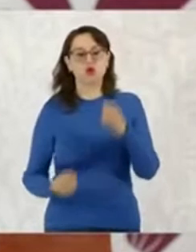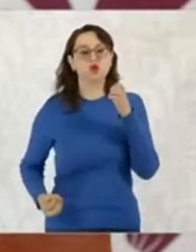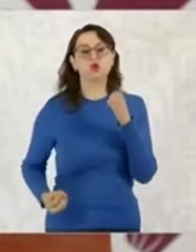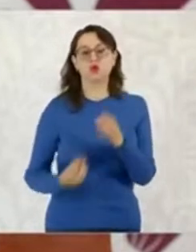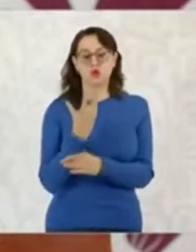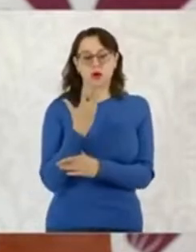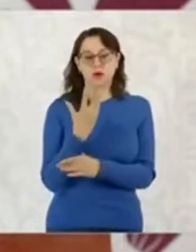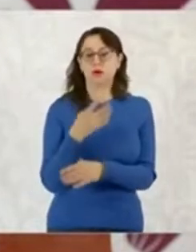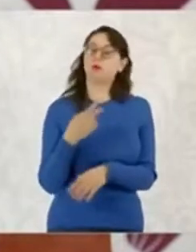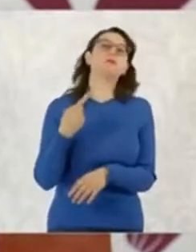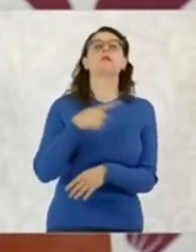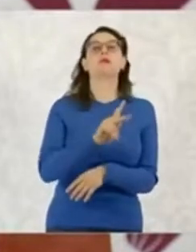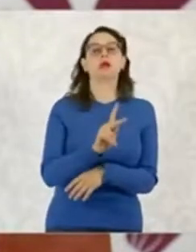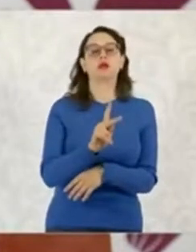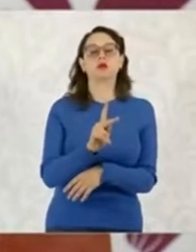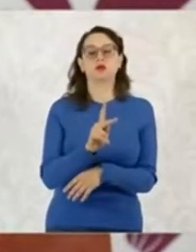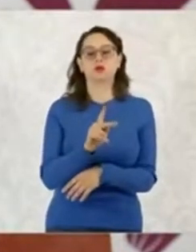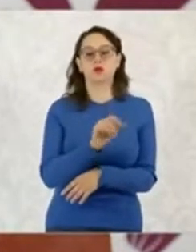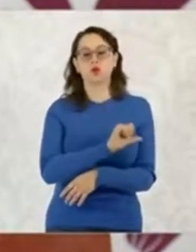muchos otros,